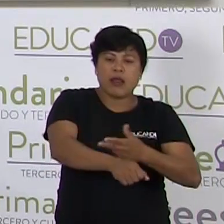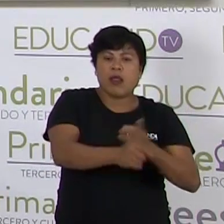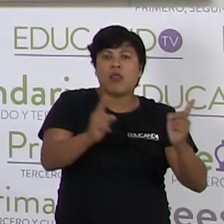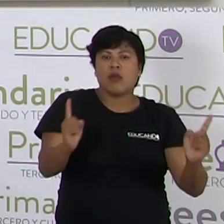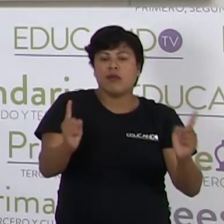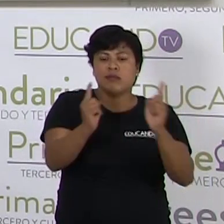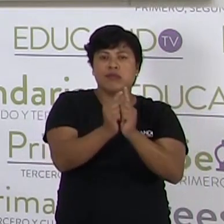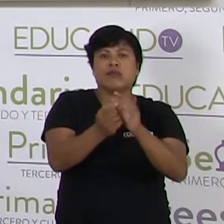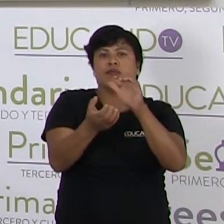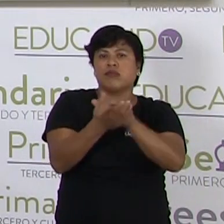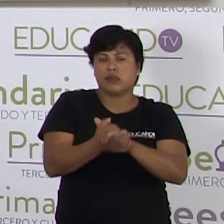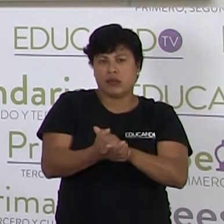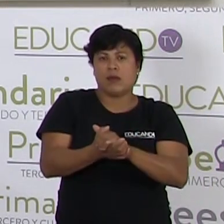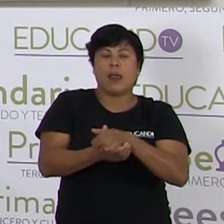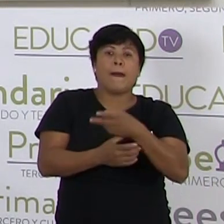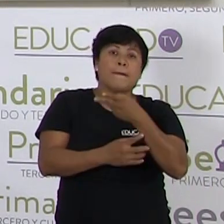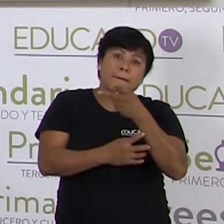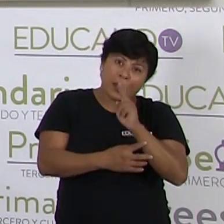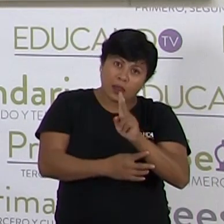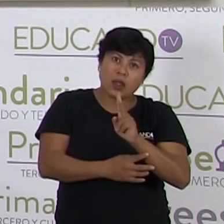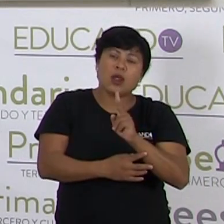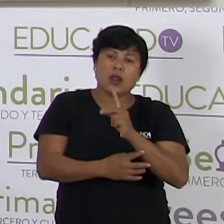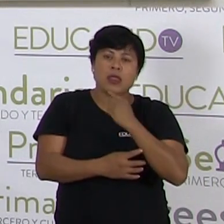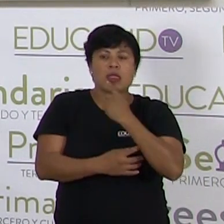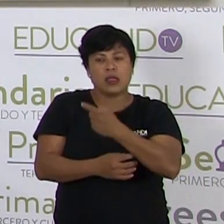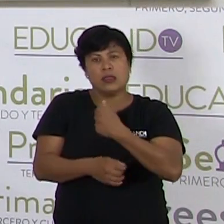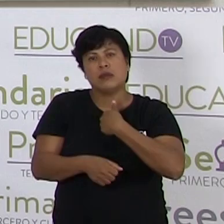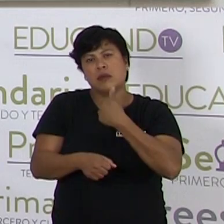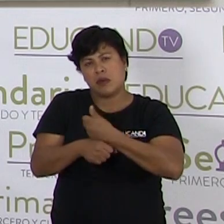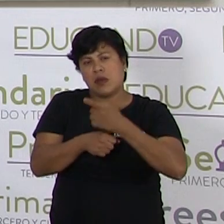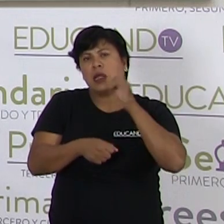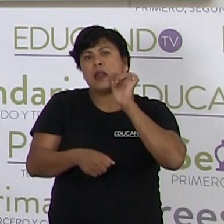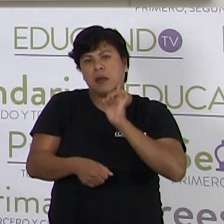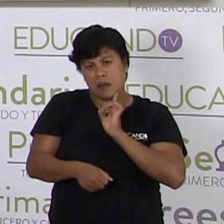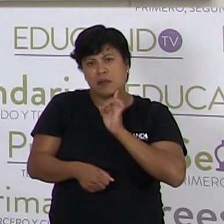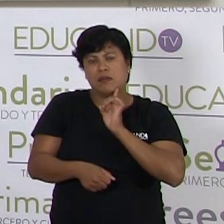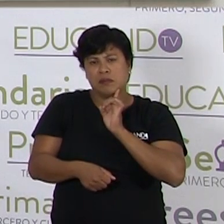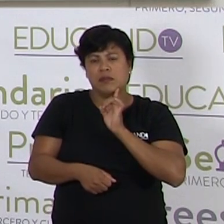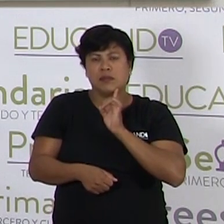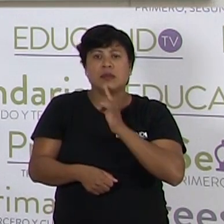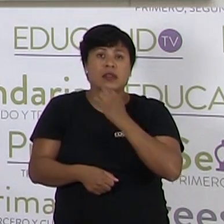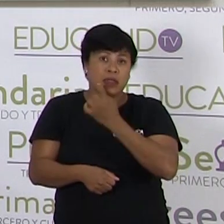así. Sin embargo, dice mi abuelita,